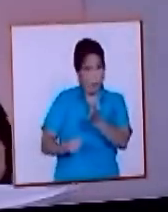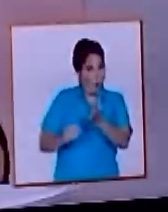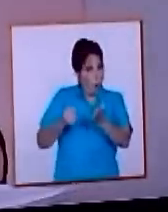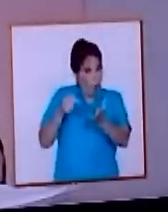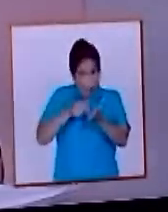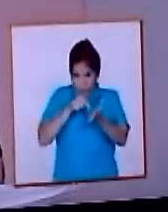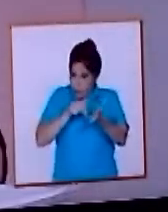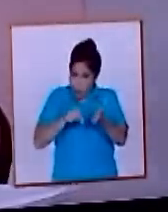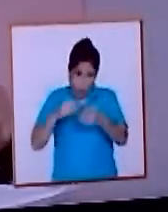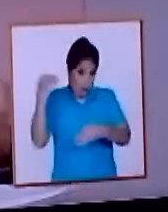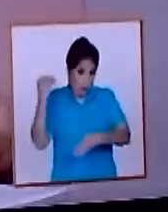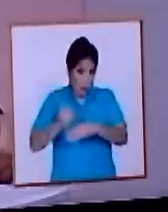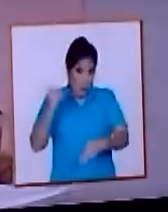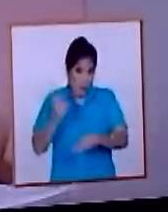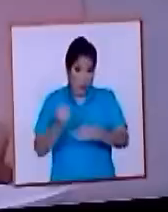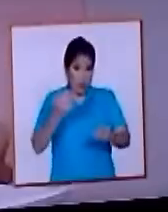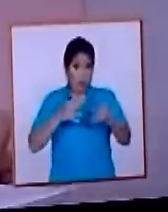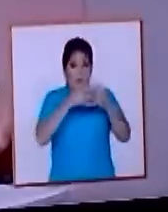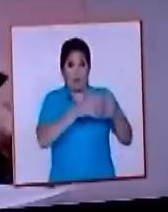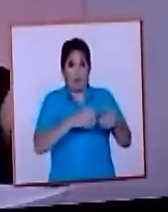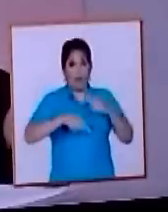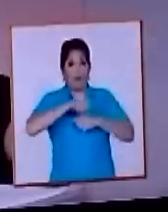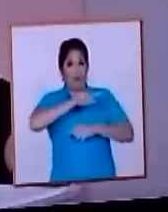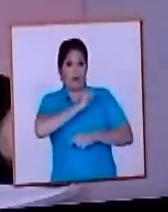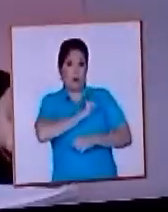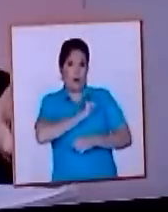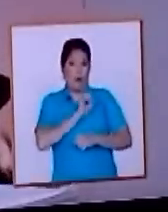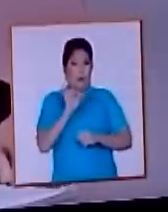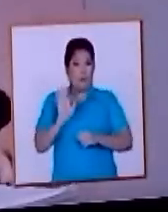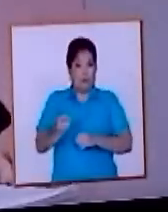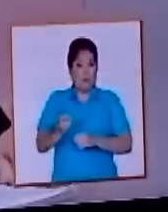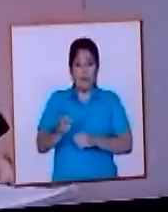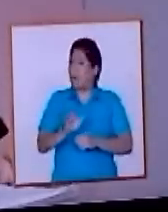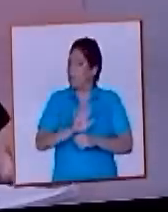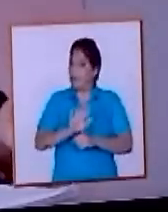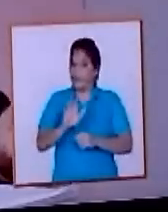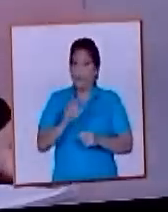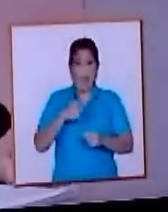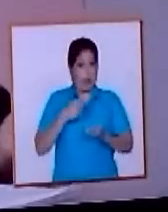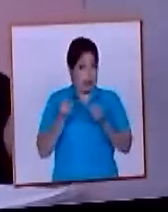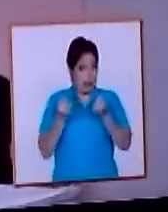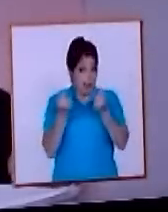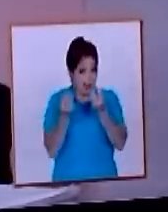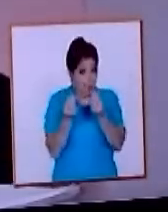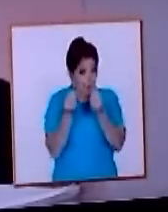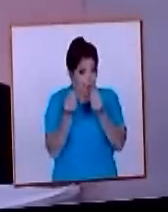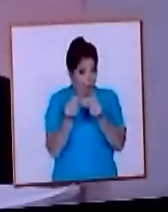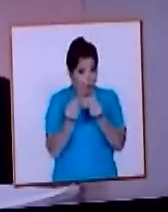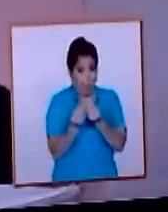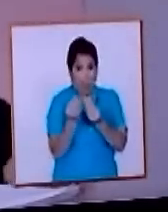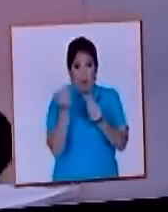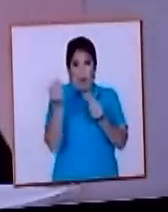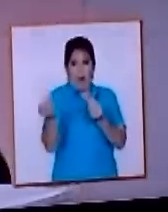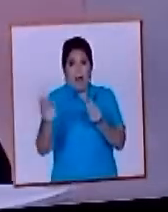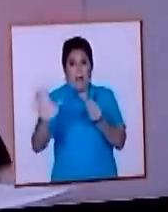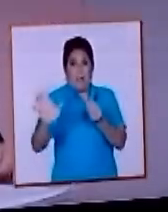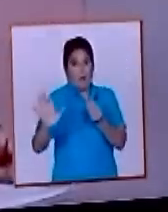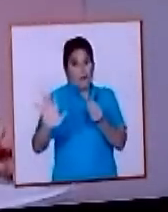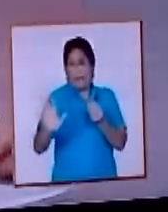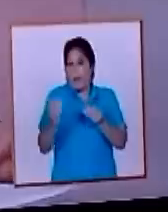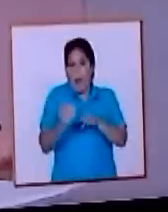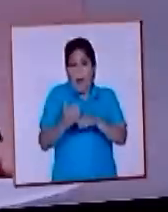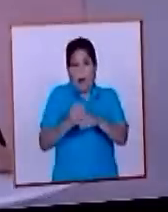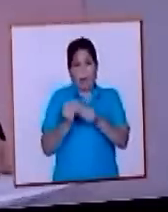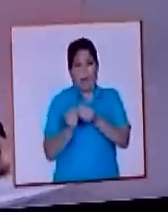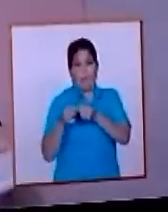trabas del propio bloqueo después que usted tiene el dinero se demora hasta 60 días para el dinero hacerse efectivo en los bancos de los suministradores hace muy